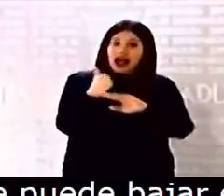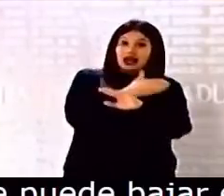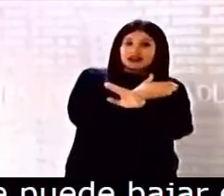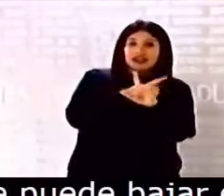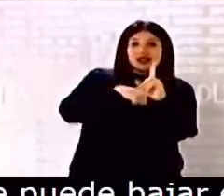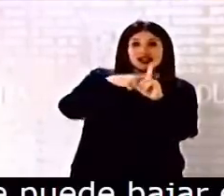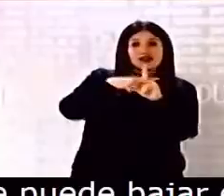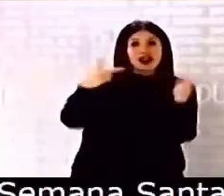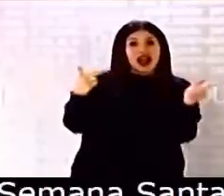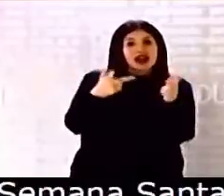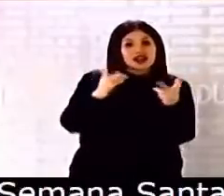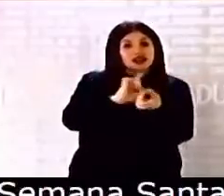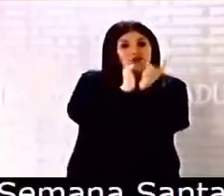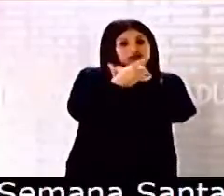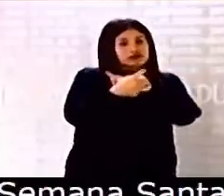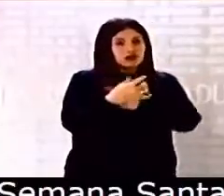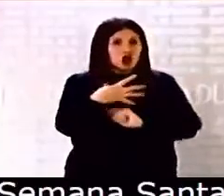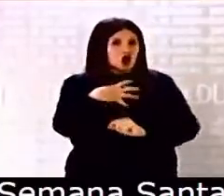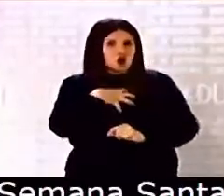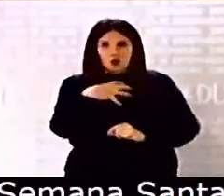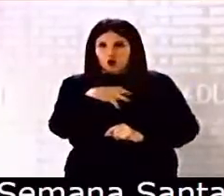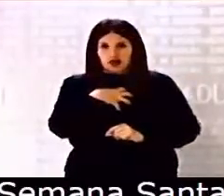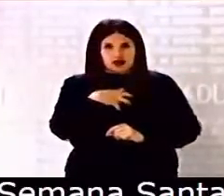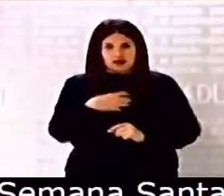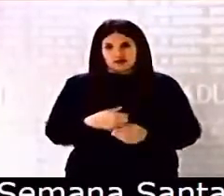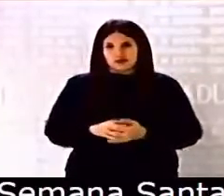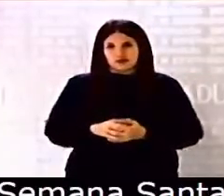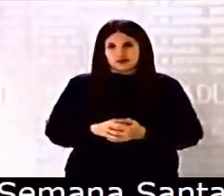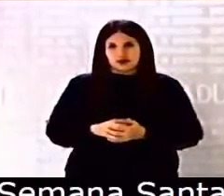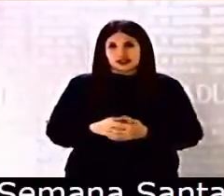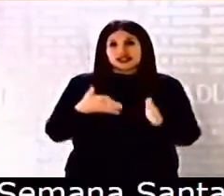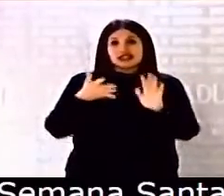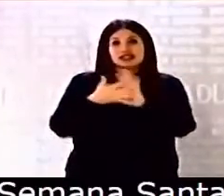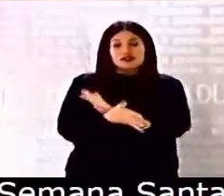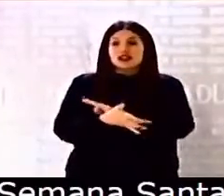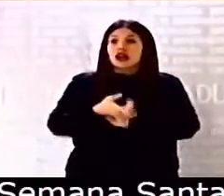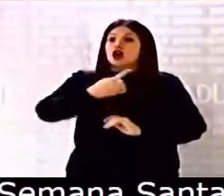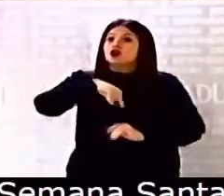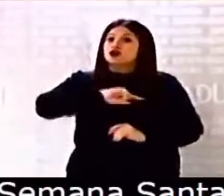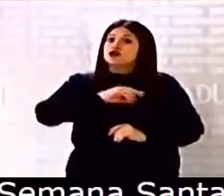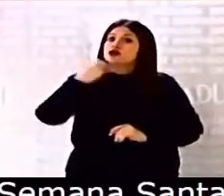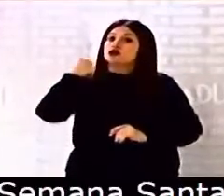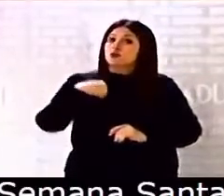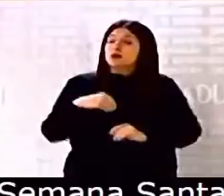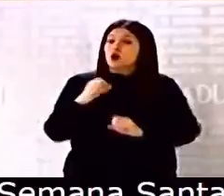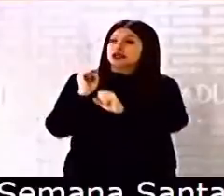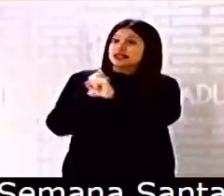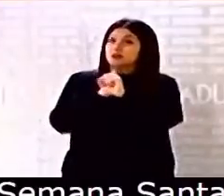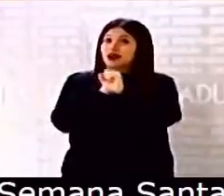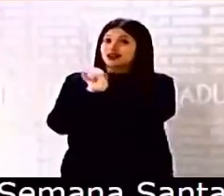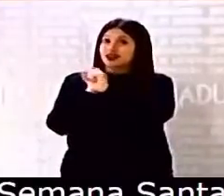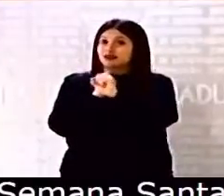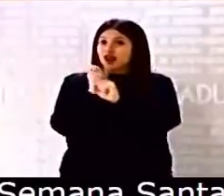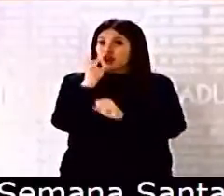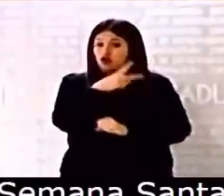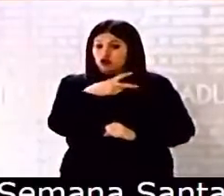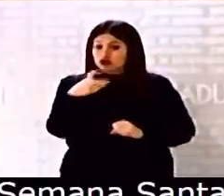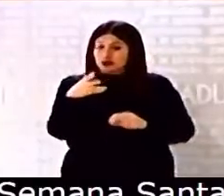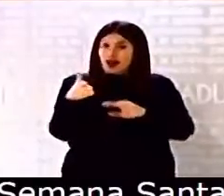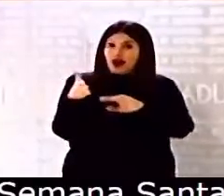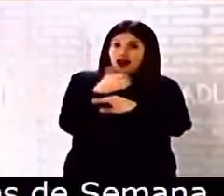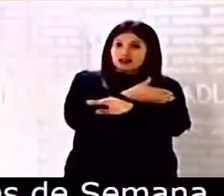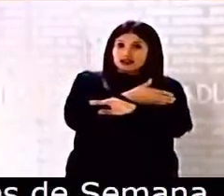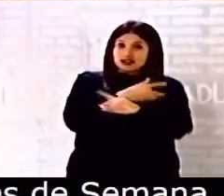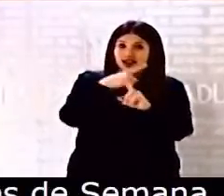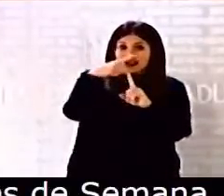En ese nivel que estemos de adopción de medidas 2 semanas antes de Semana Santa